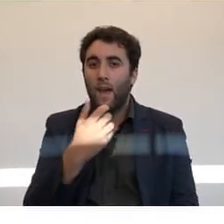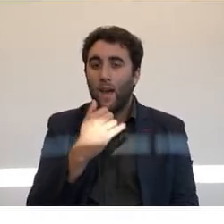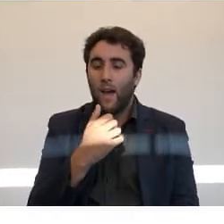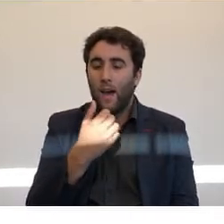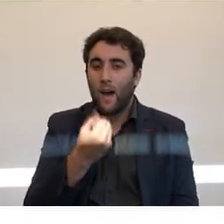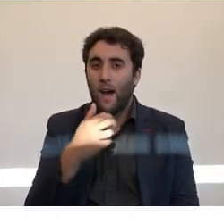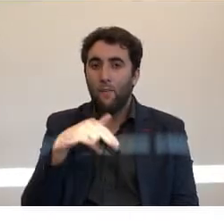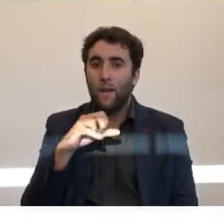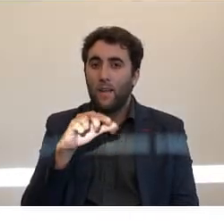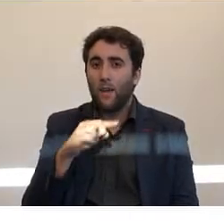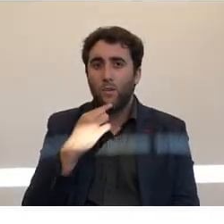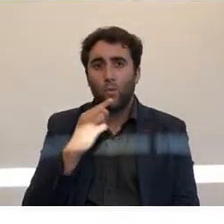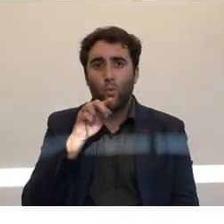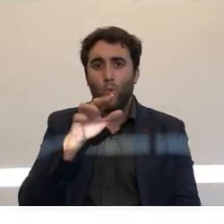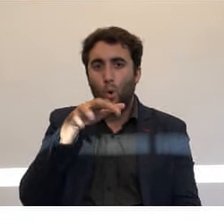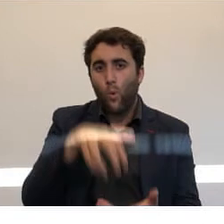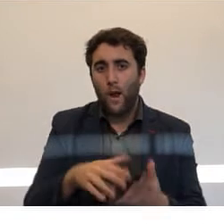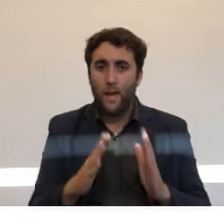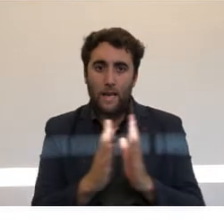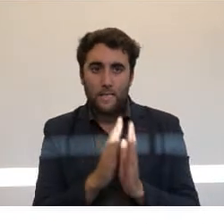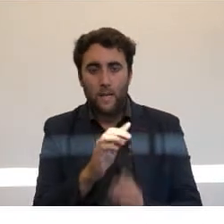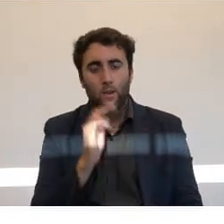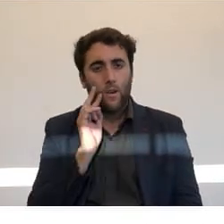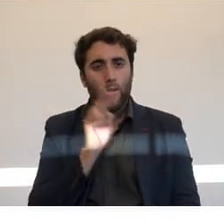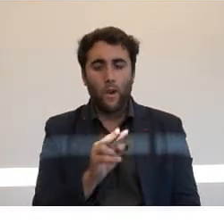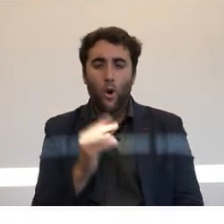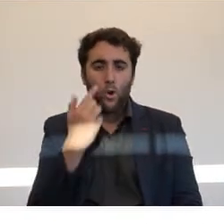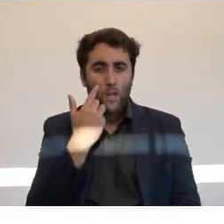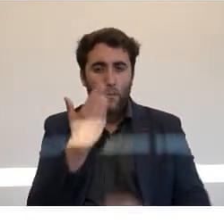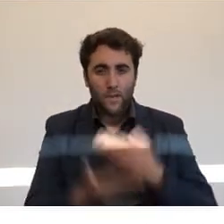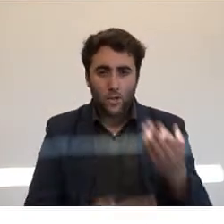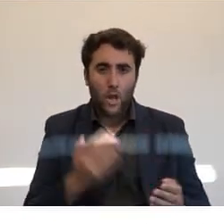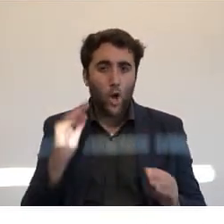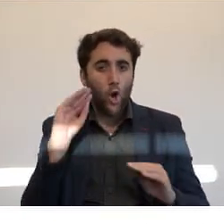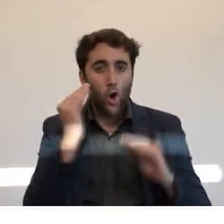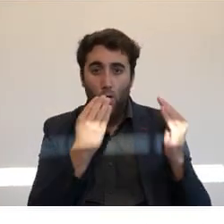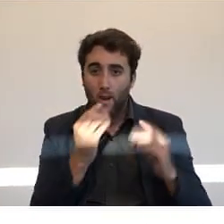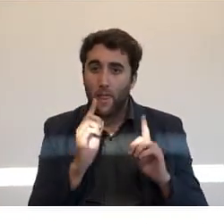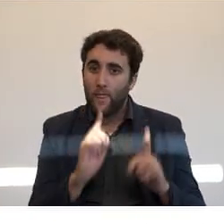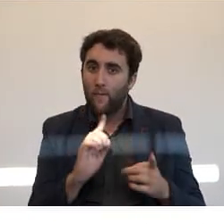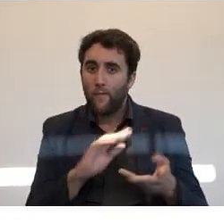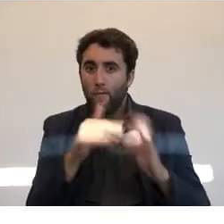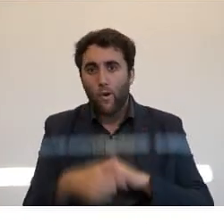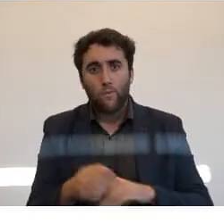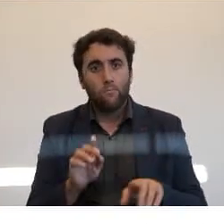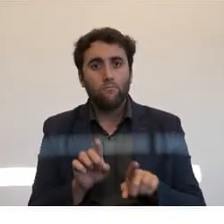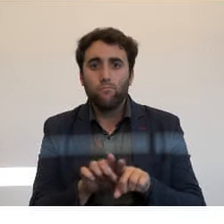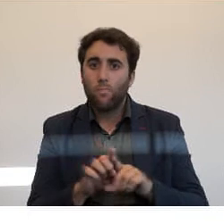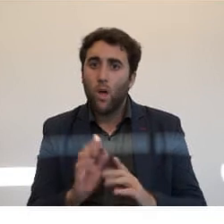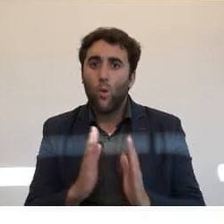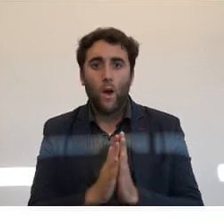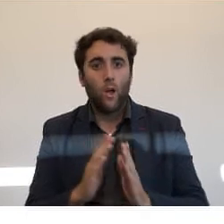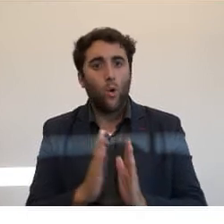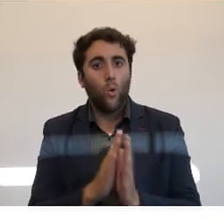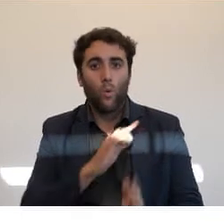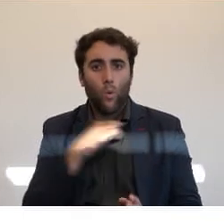un monasterio la vida de jóvenes que desde una edad muy temprana tenían que seguir ese estilo monástico de vida.